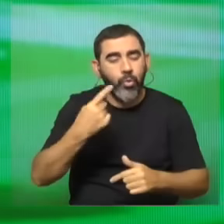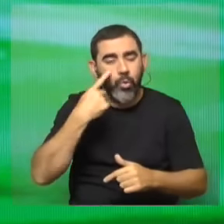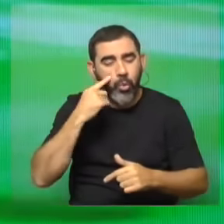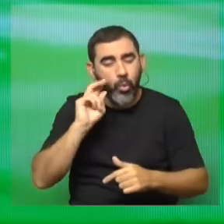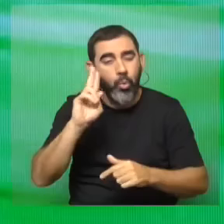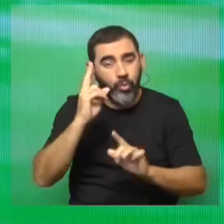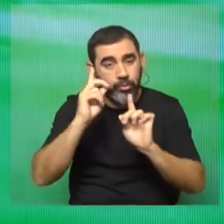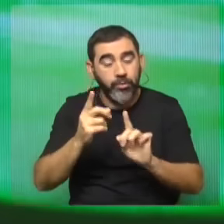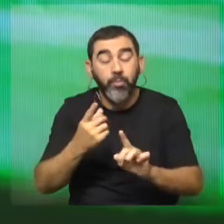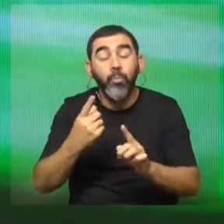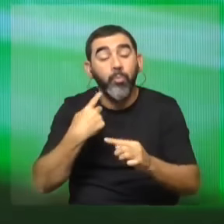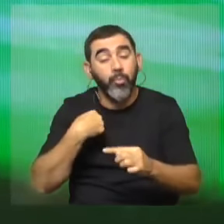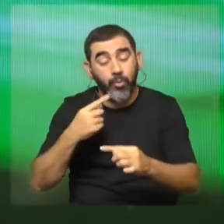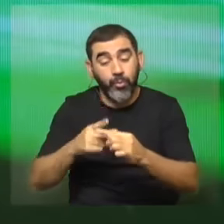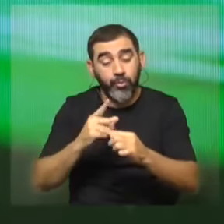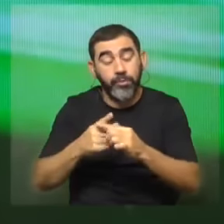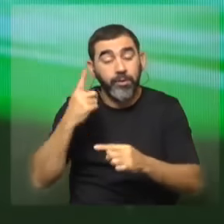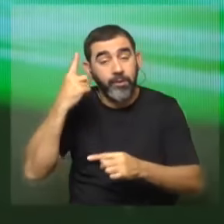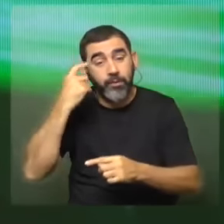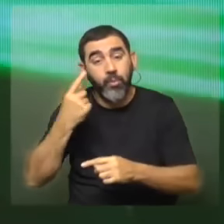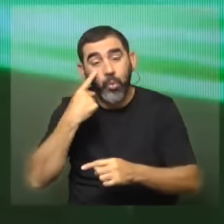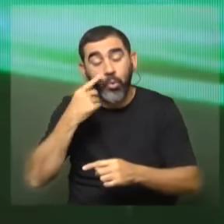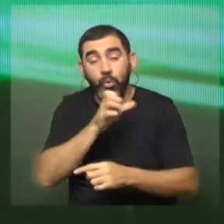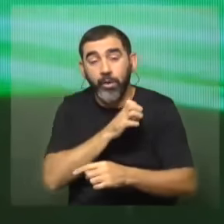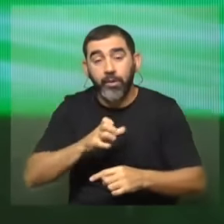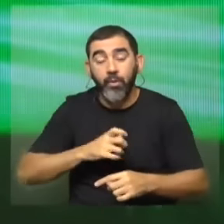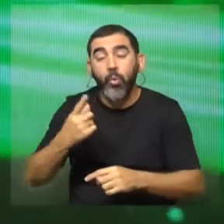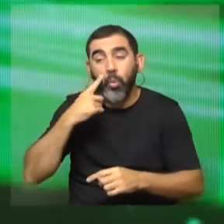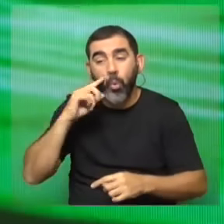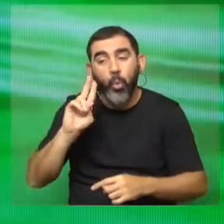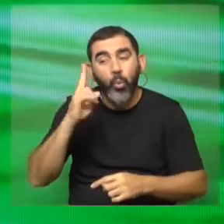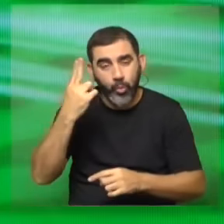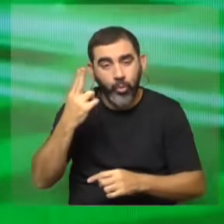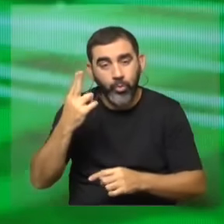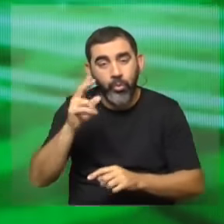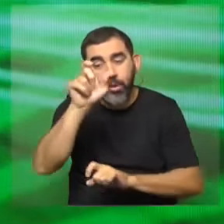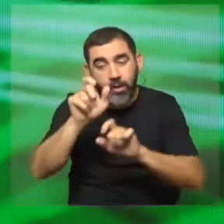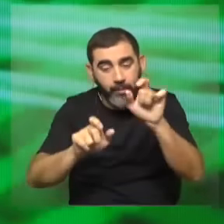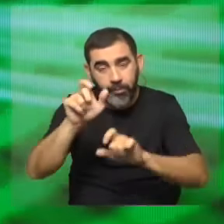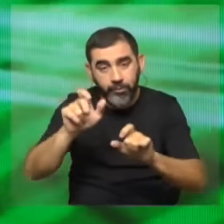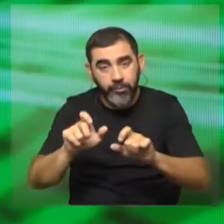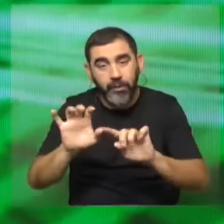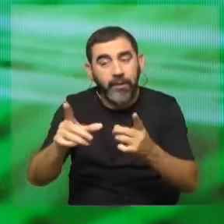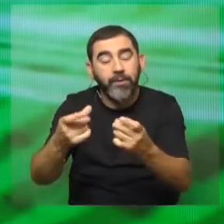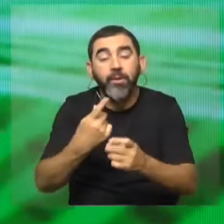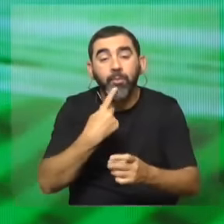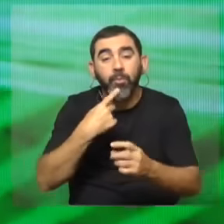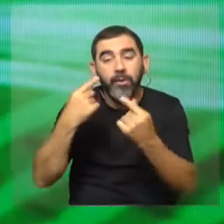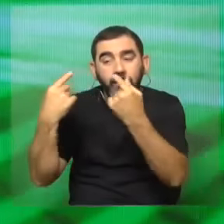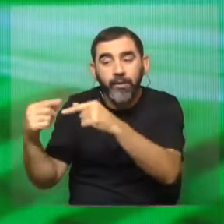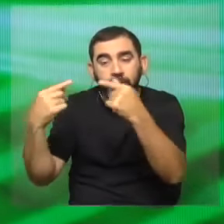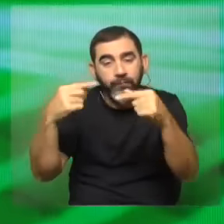otra otra ventaja de mi experiencia conozco al estado y conozco al Uruguay y conozco su gente y se necesitan políticas